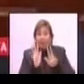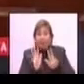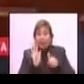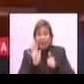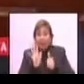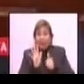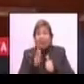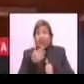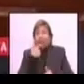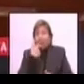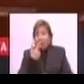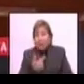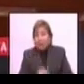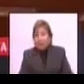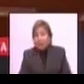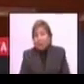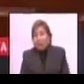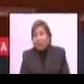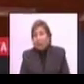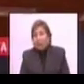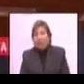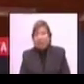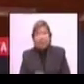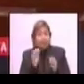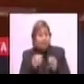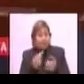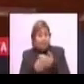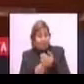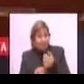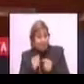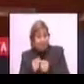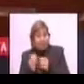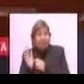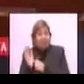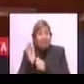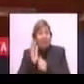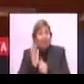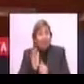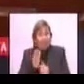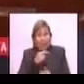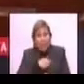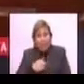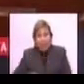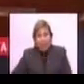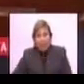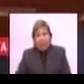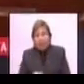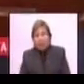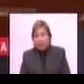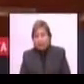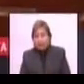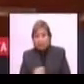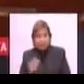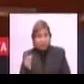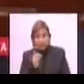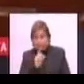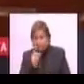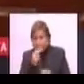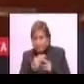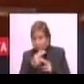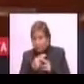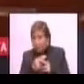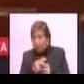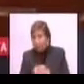lo siguiente. Si la cuestión de confianza es presentada por el presidente del Consejo de Ministros a nombre